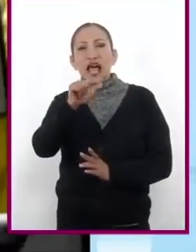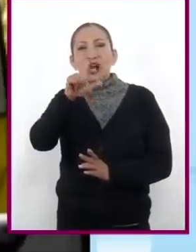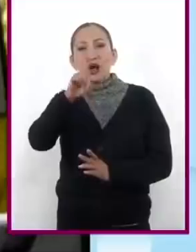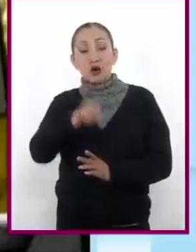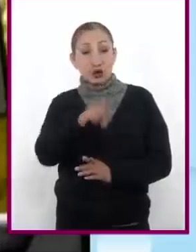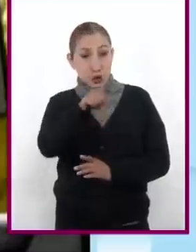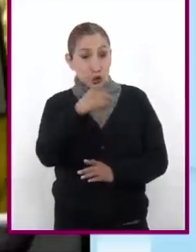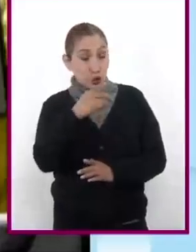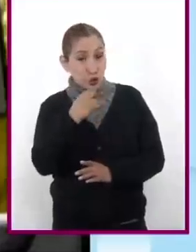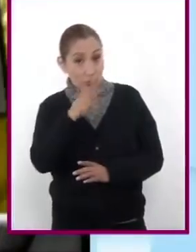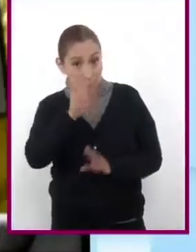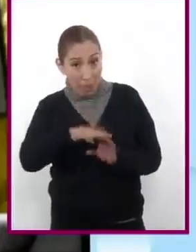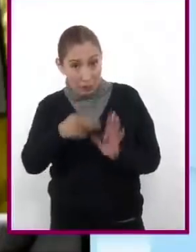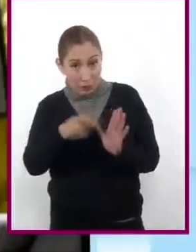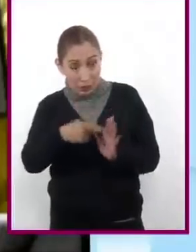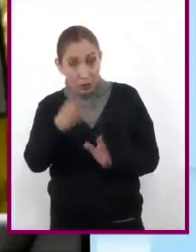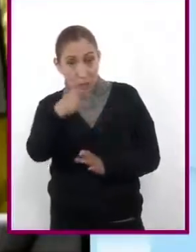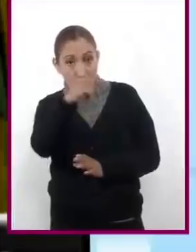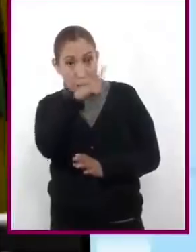¿Utiliza más su lengua que el español?